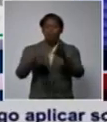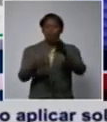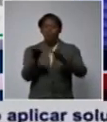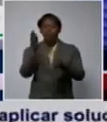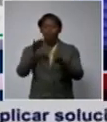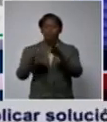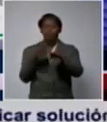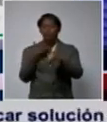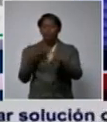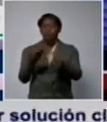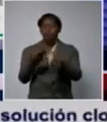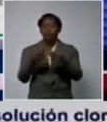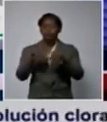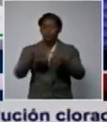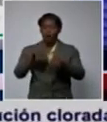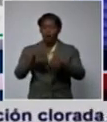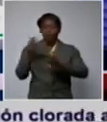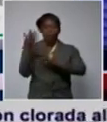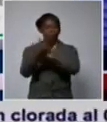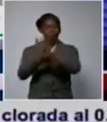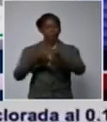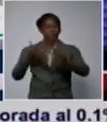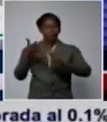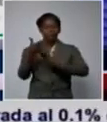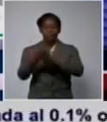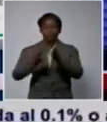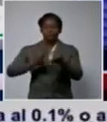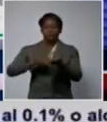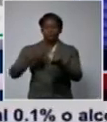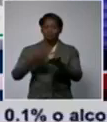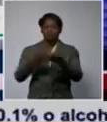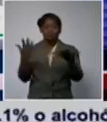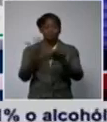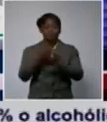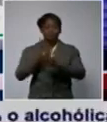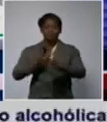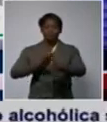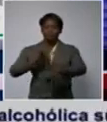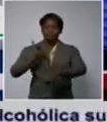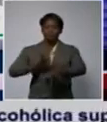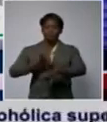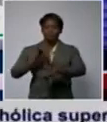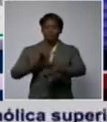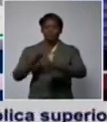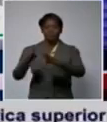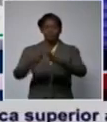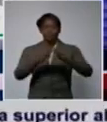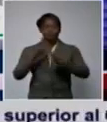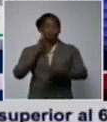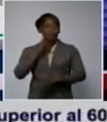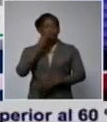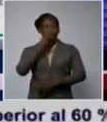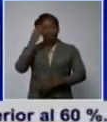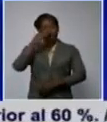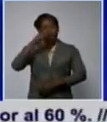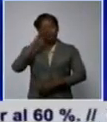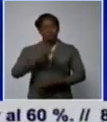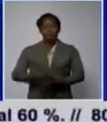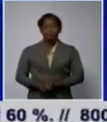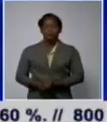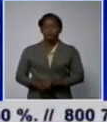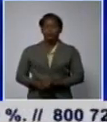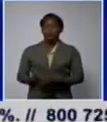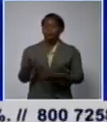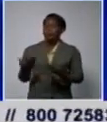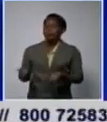Nos acompaña desde la media hora la intérprete de lengua de señas, Mercedes González. ¿Y cuál es la tendencia hoy, doctor? En